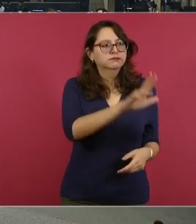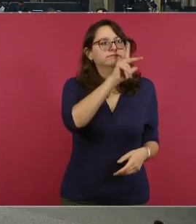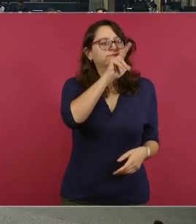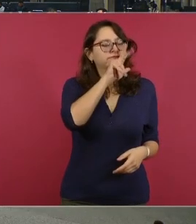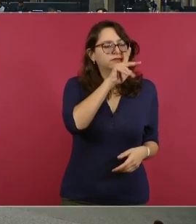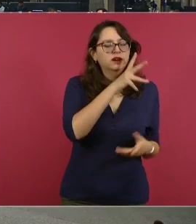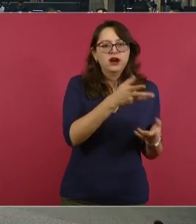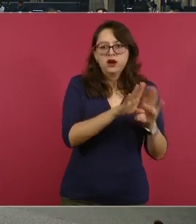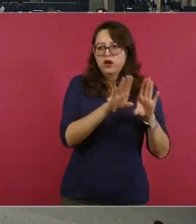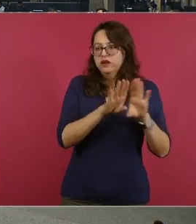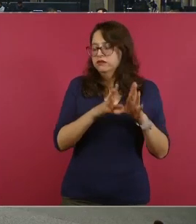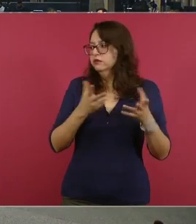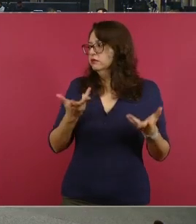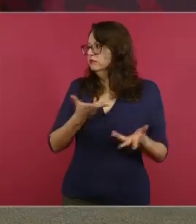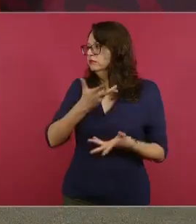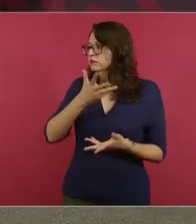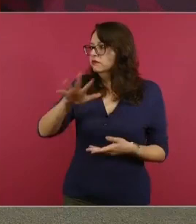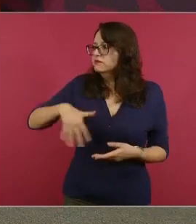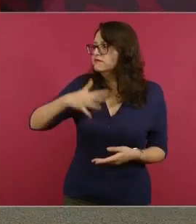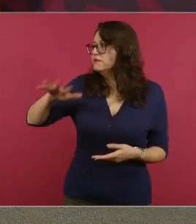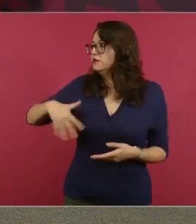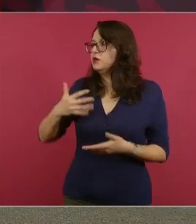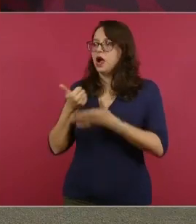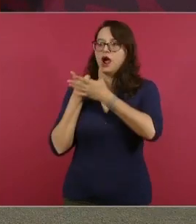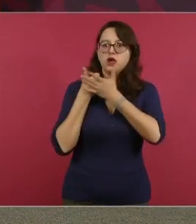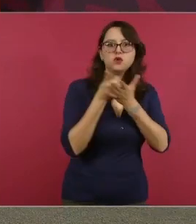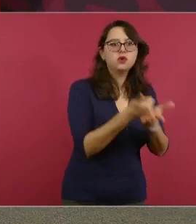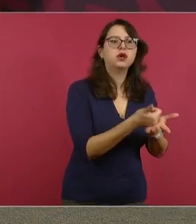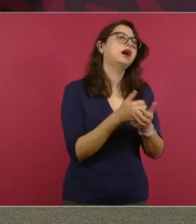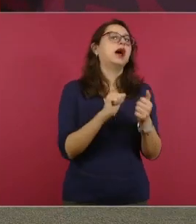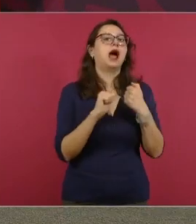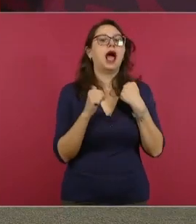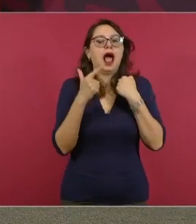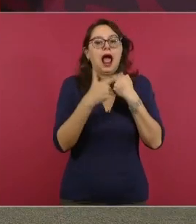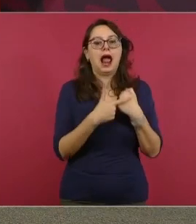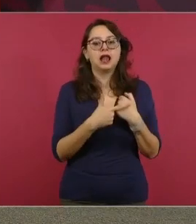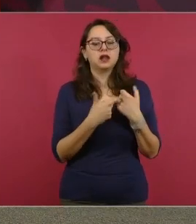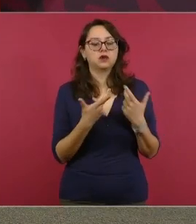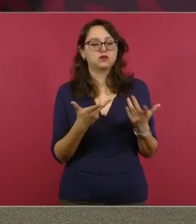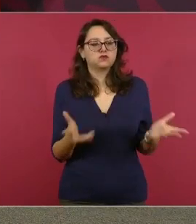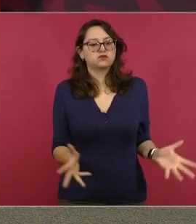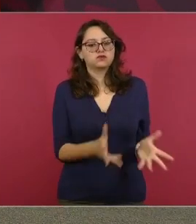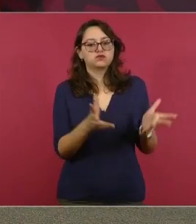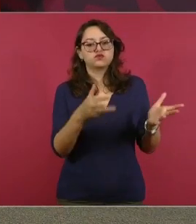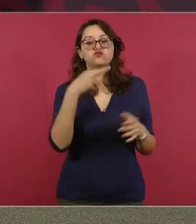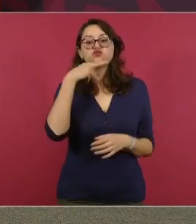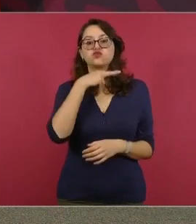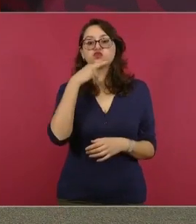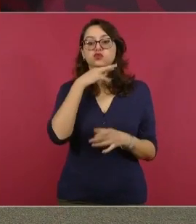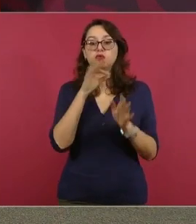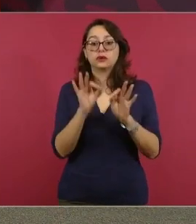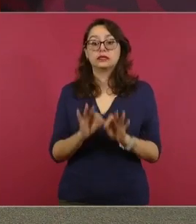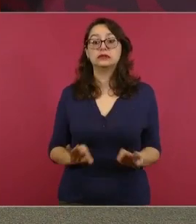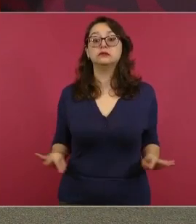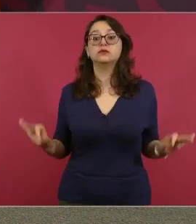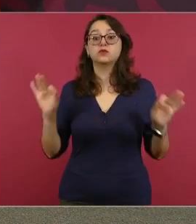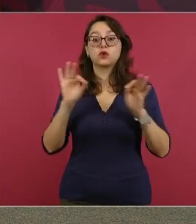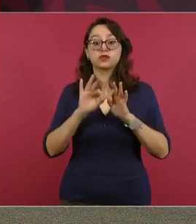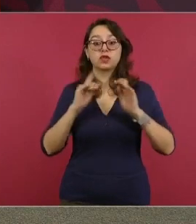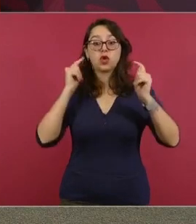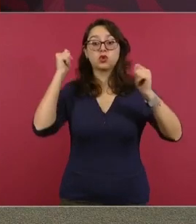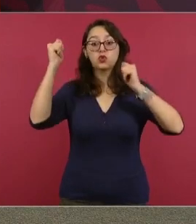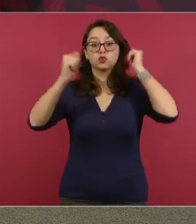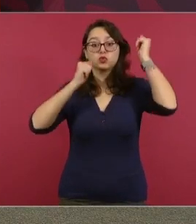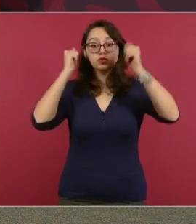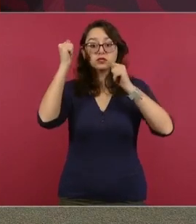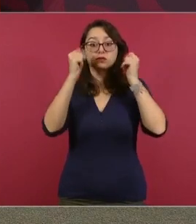forma de que puedan recuperarse lo más pronto posible, porque es la recuperación